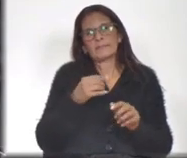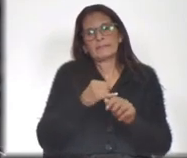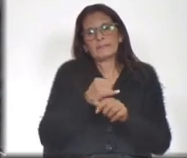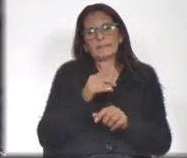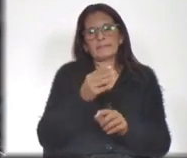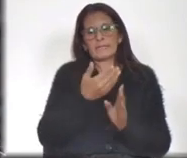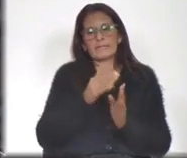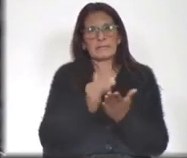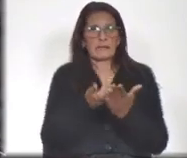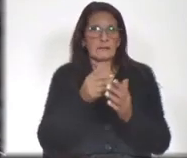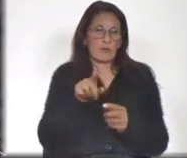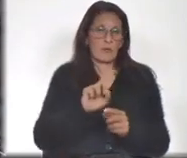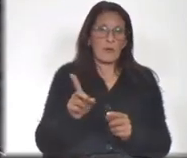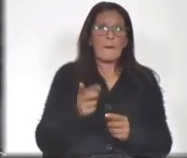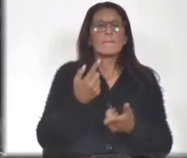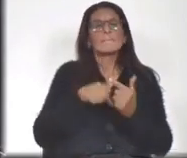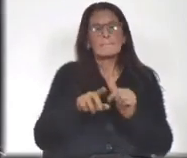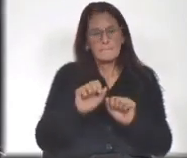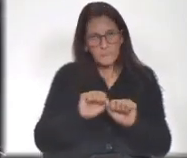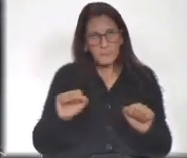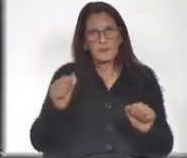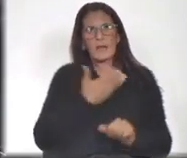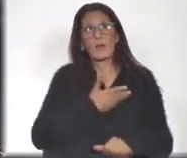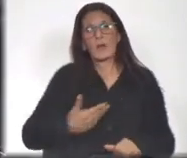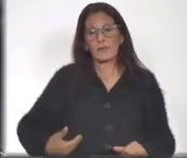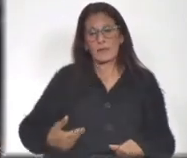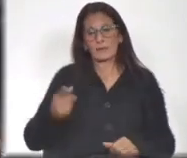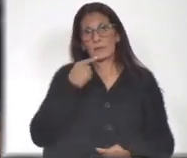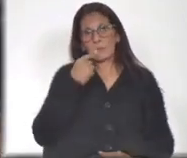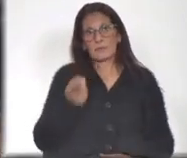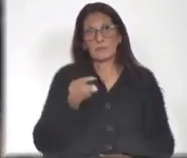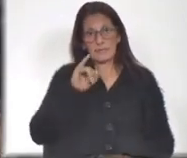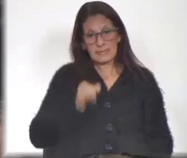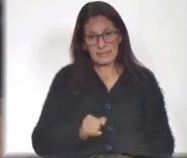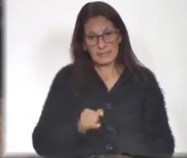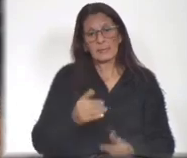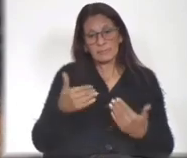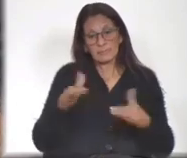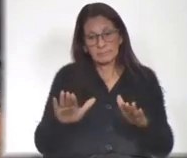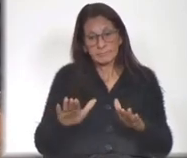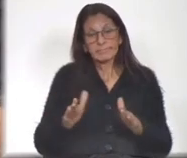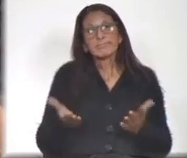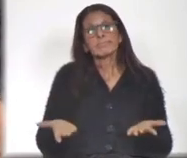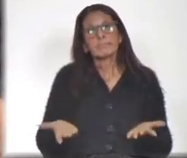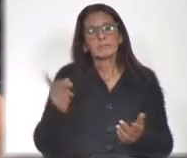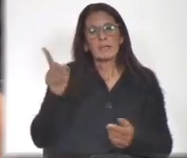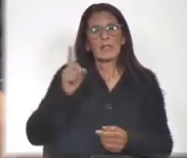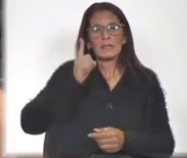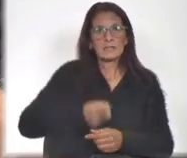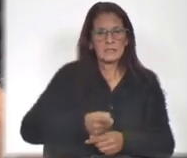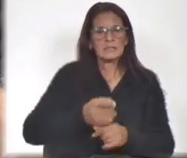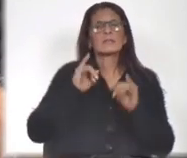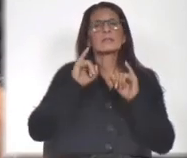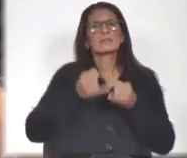por qué haber ocurrido así, podía no haber ocurrido. El gobierno decidió que sí, que ocurriera. el